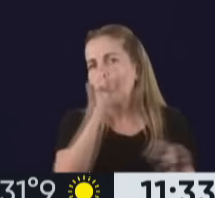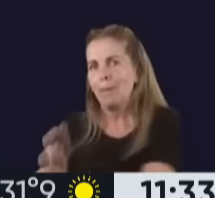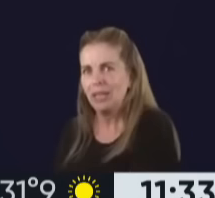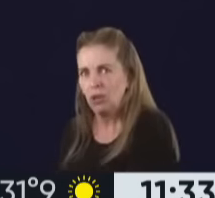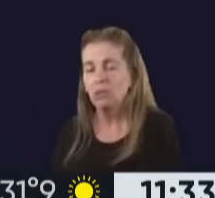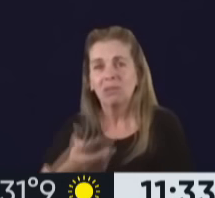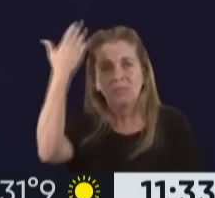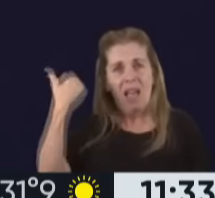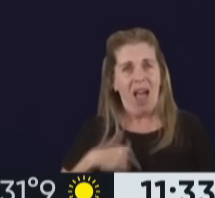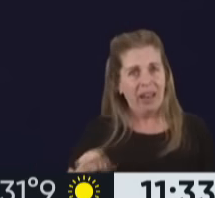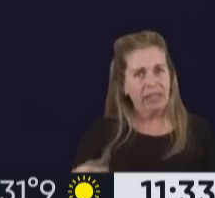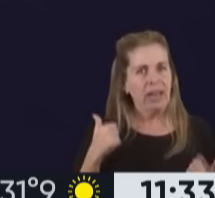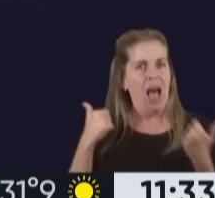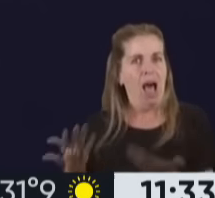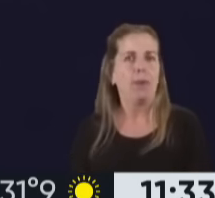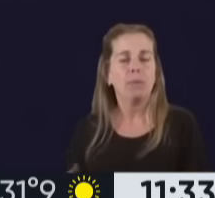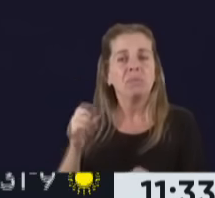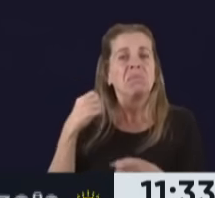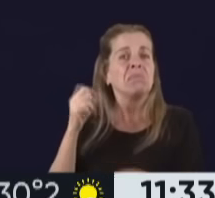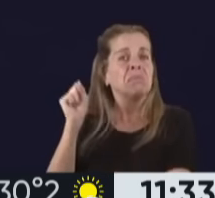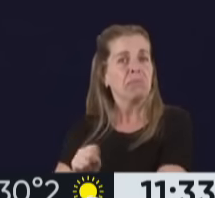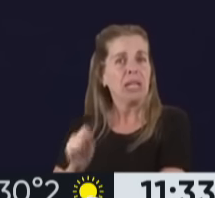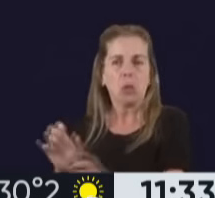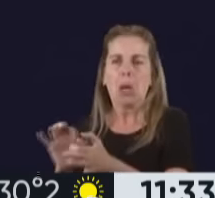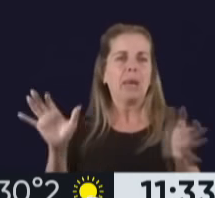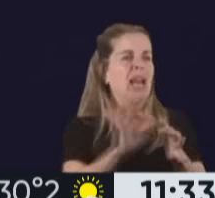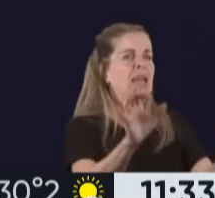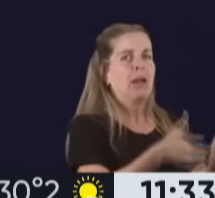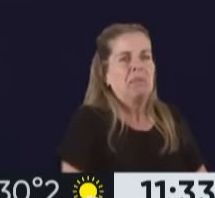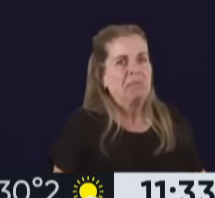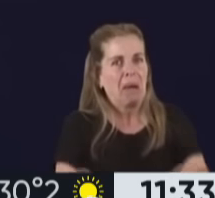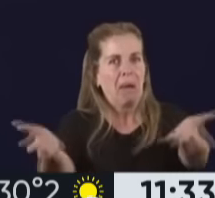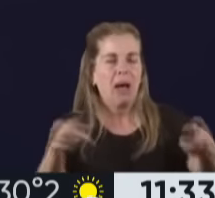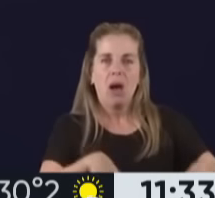que promovía la liberación de delincuentes a uno que busca reducir los tiempos de la justicia.